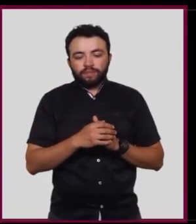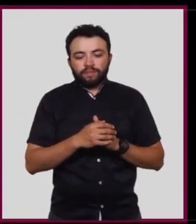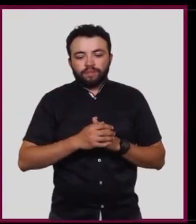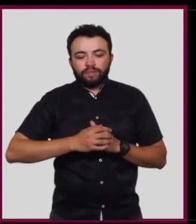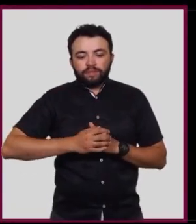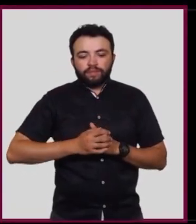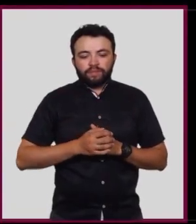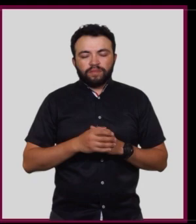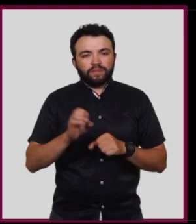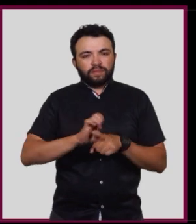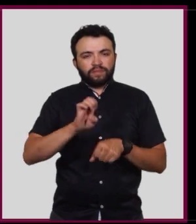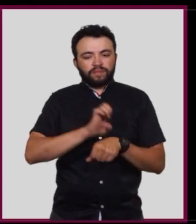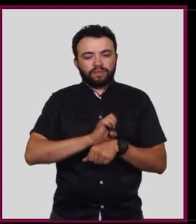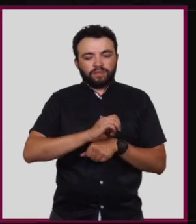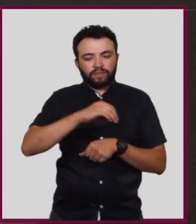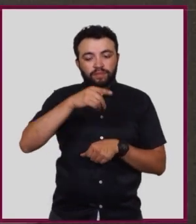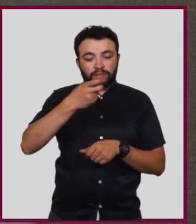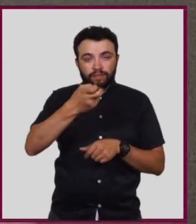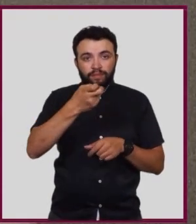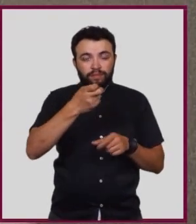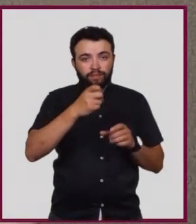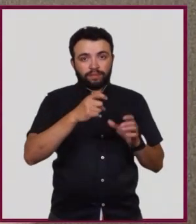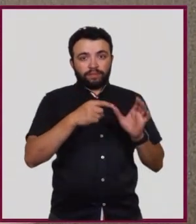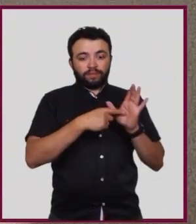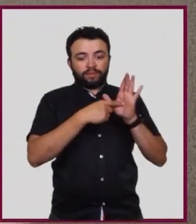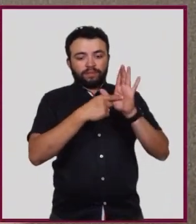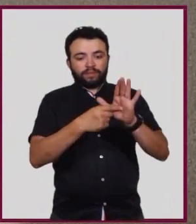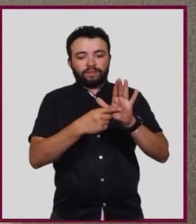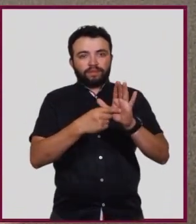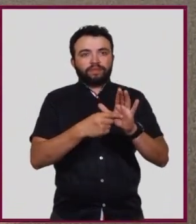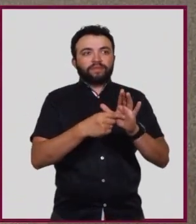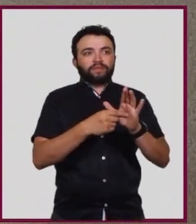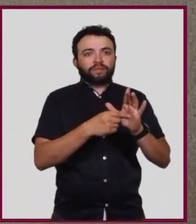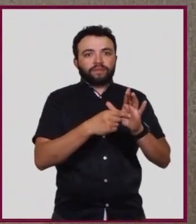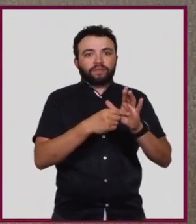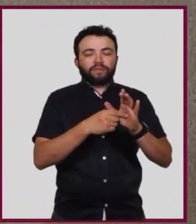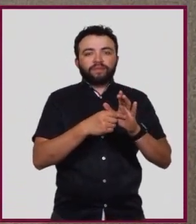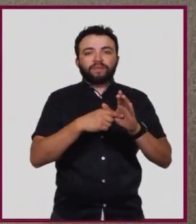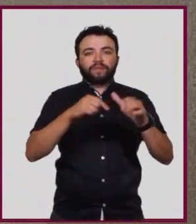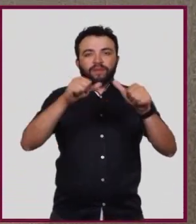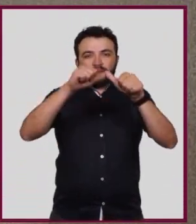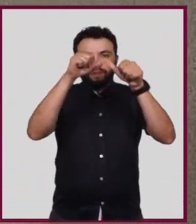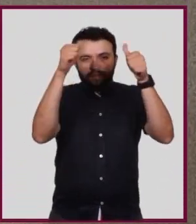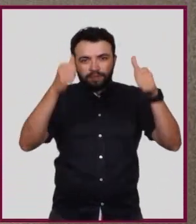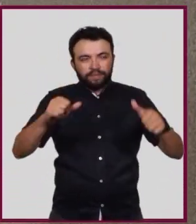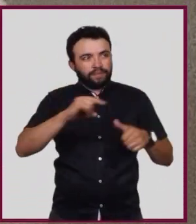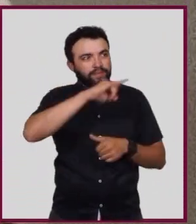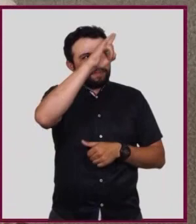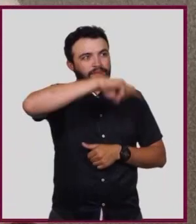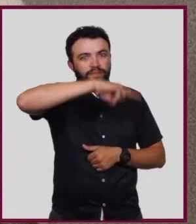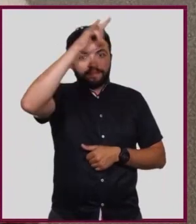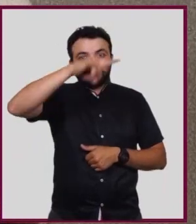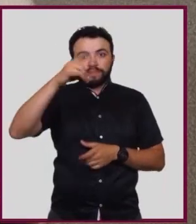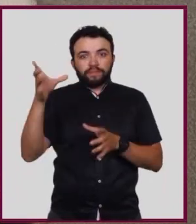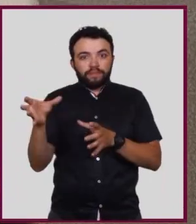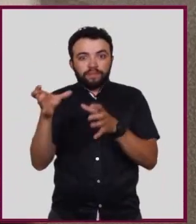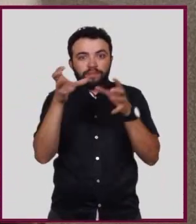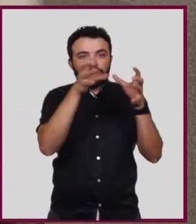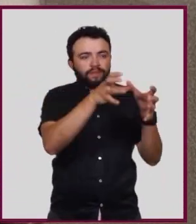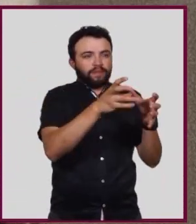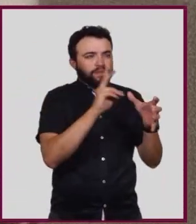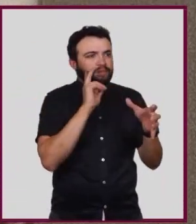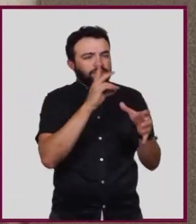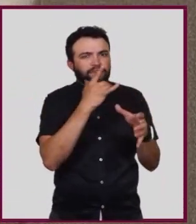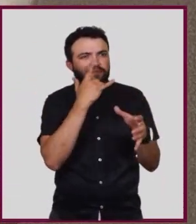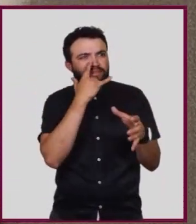Esto se puso dentro de una galería en una exposición de arte, lo cual generó una revolución que